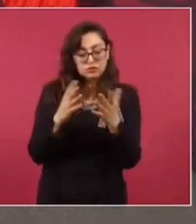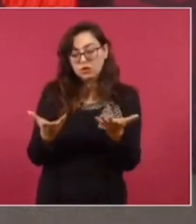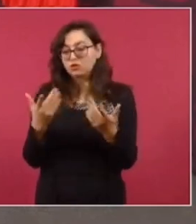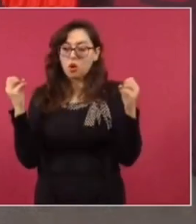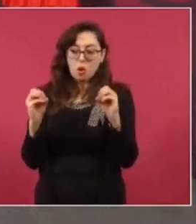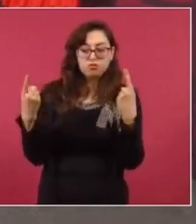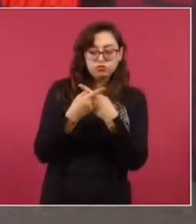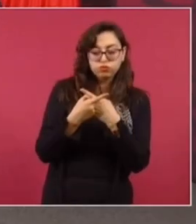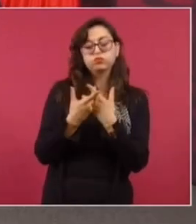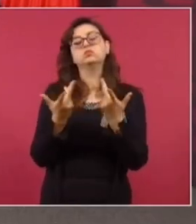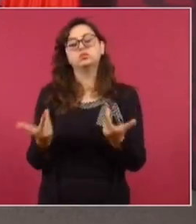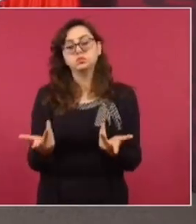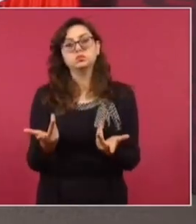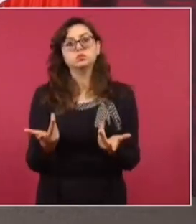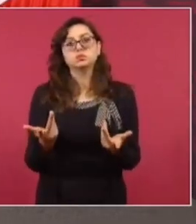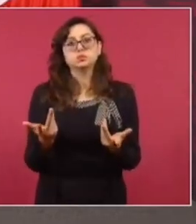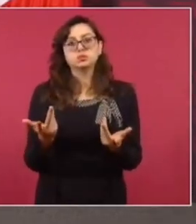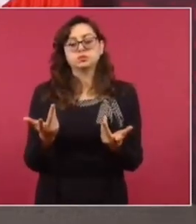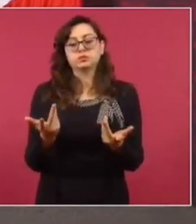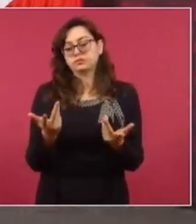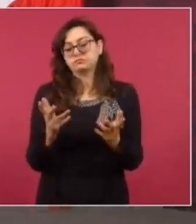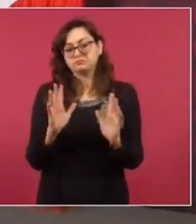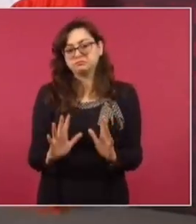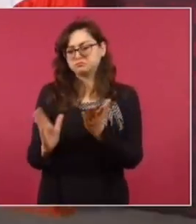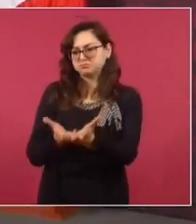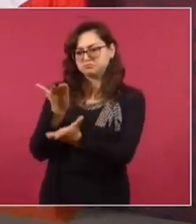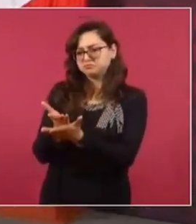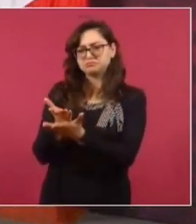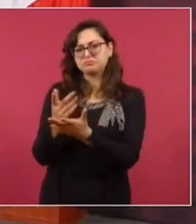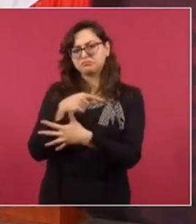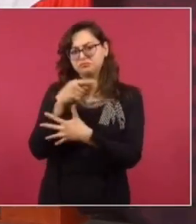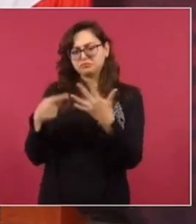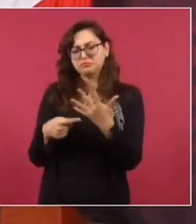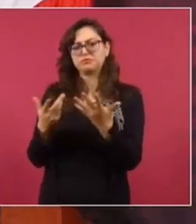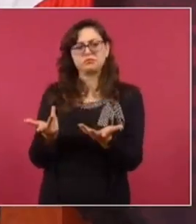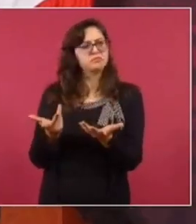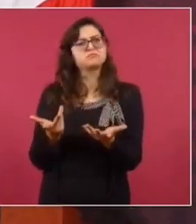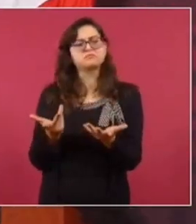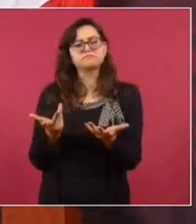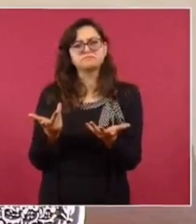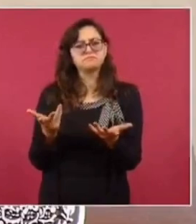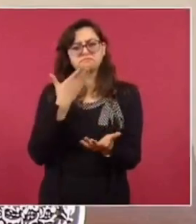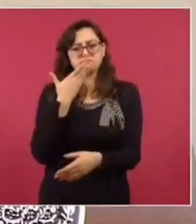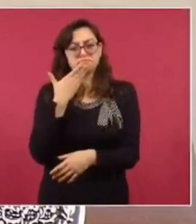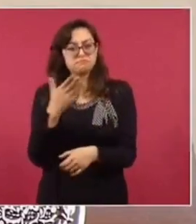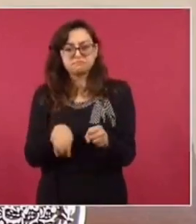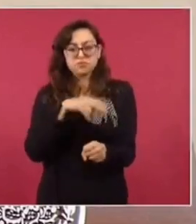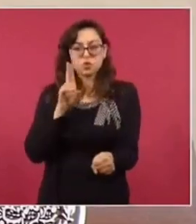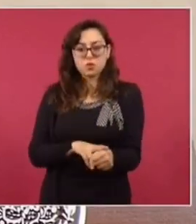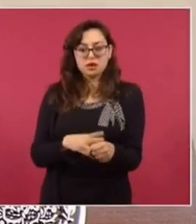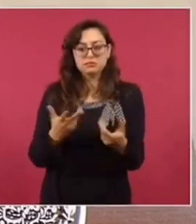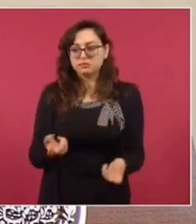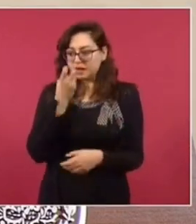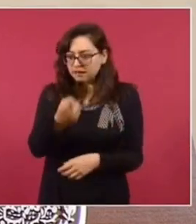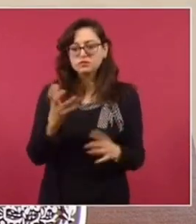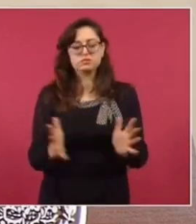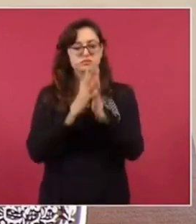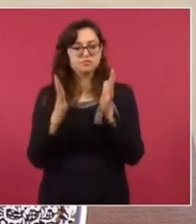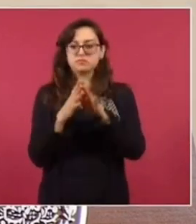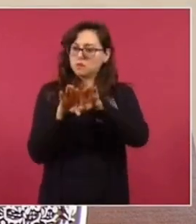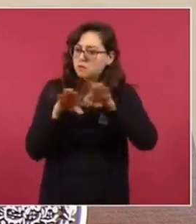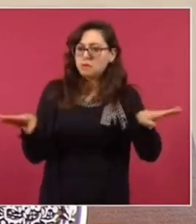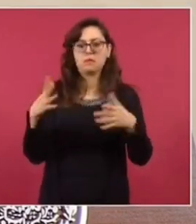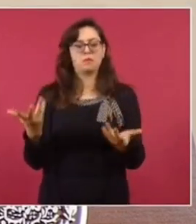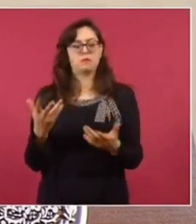Judicial mediante recursos, controversias, pues todo eso es parte de la normalidad política, democrática,